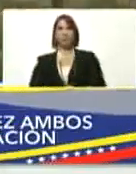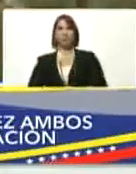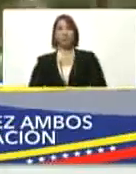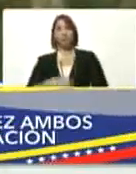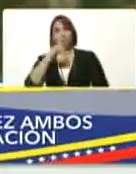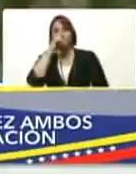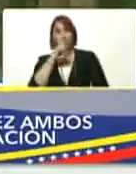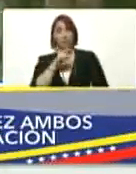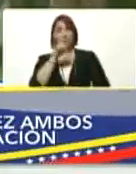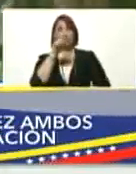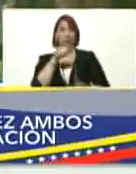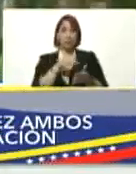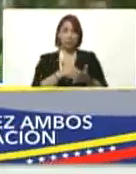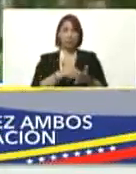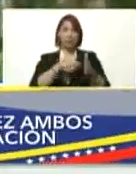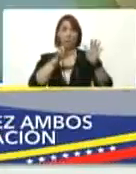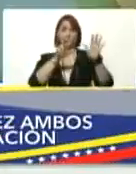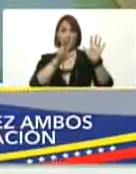año